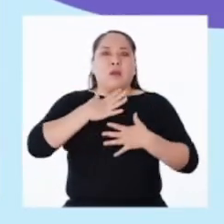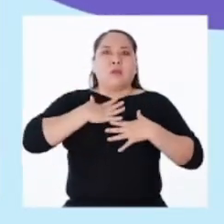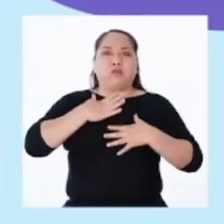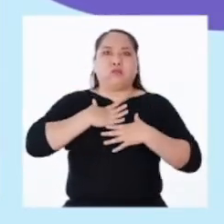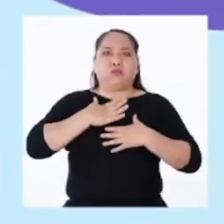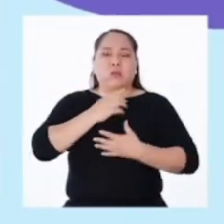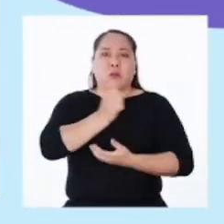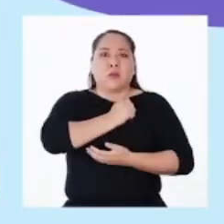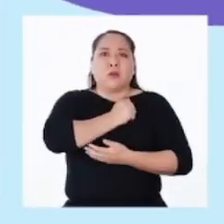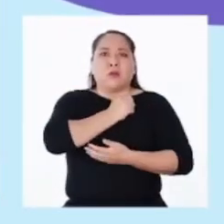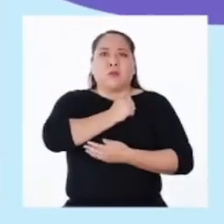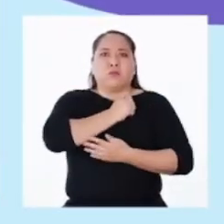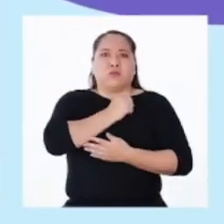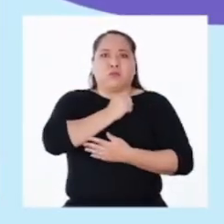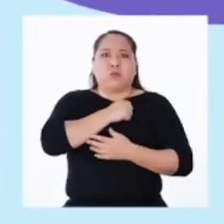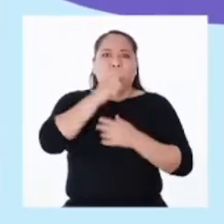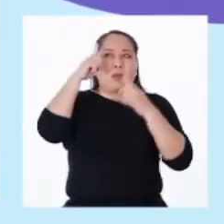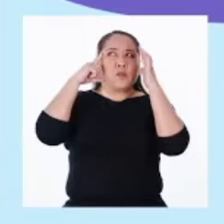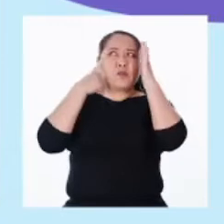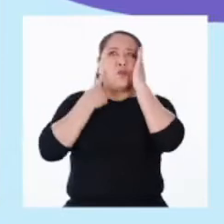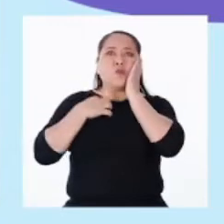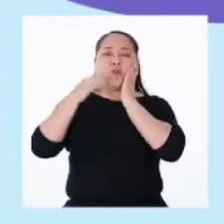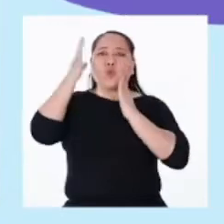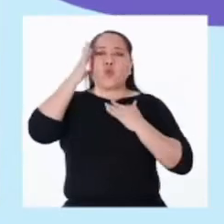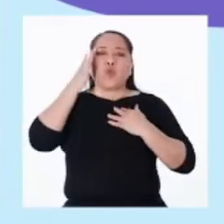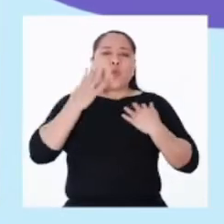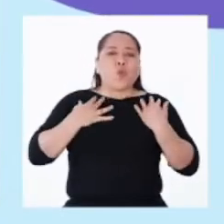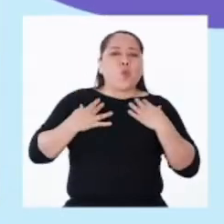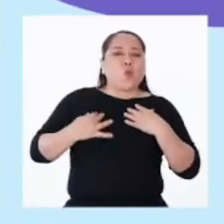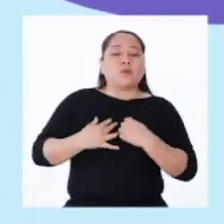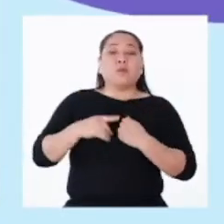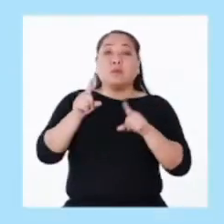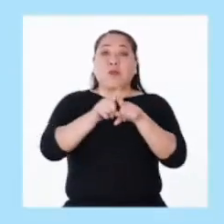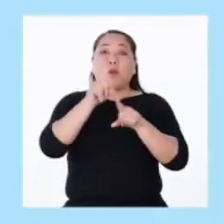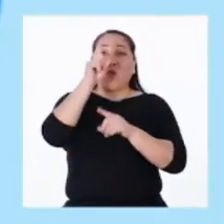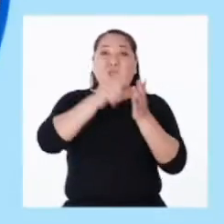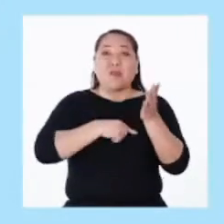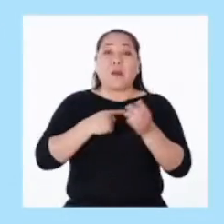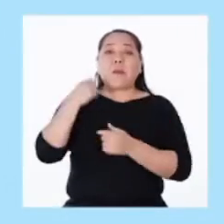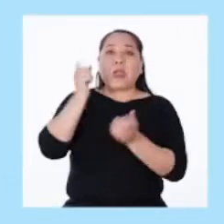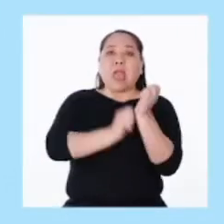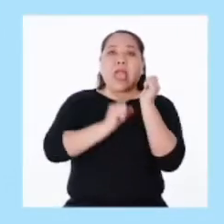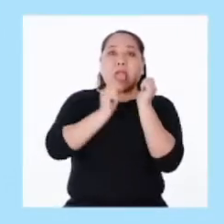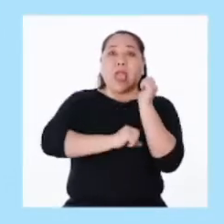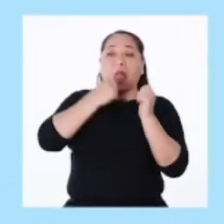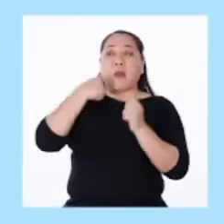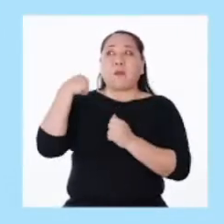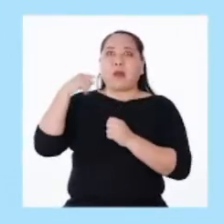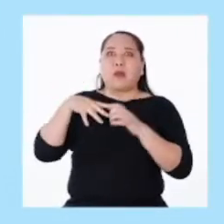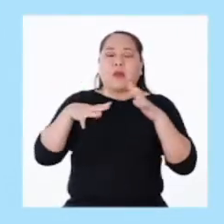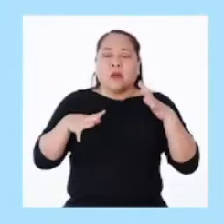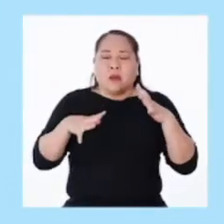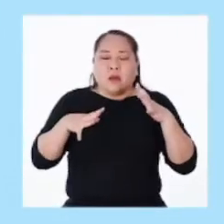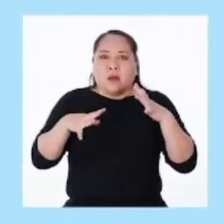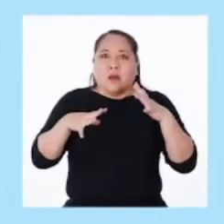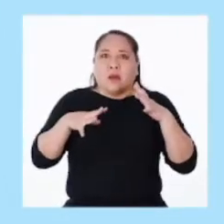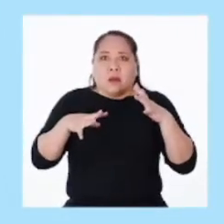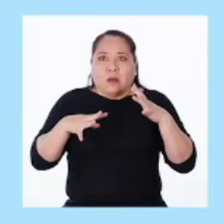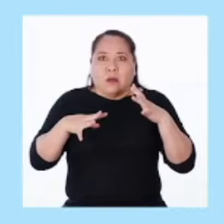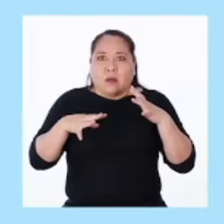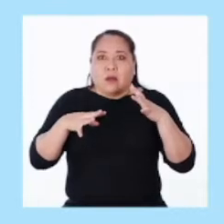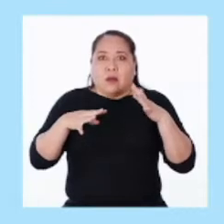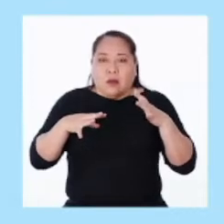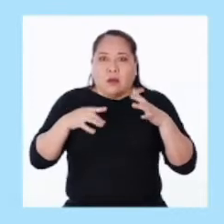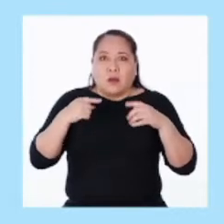estático ante una situación de peligro que pasamos por la inseguridad ciudadana. ¿De qué manera el sistema circulatorio influye en